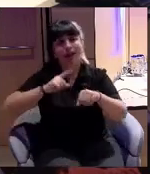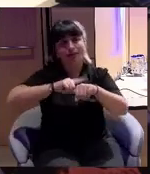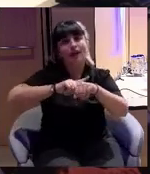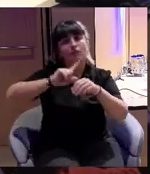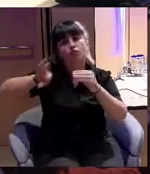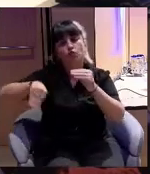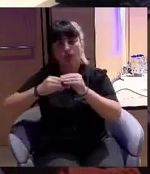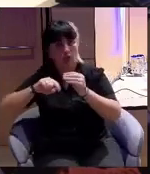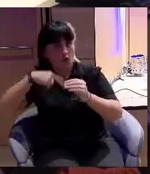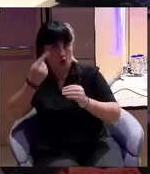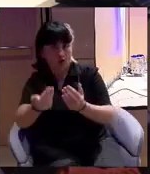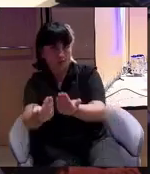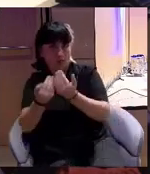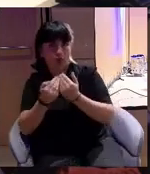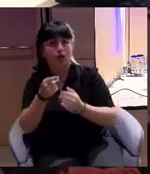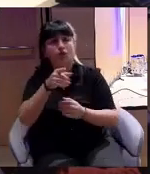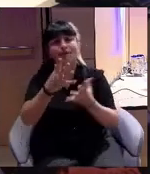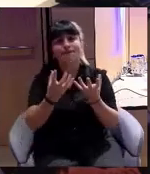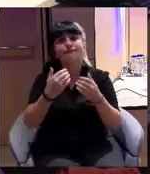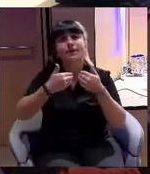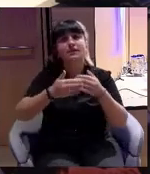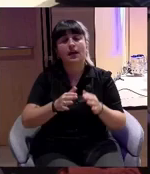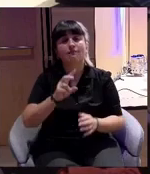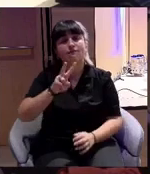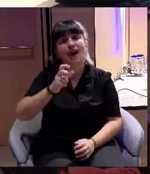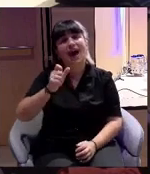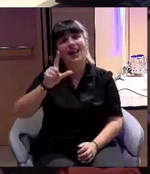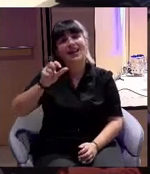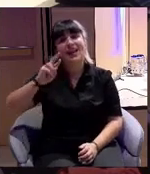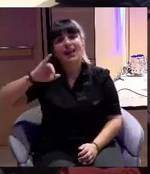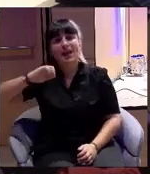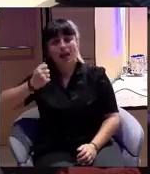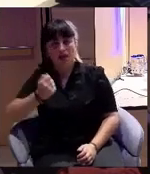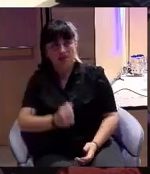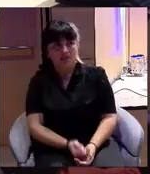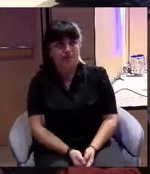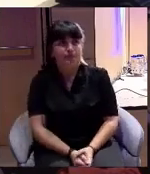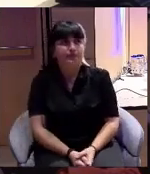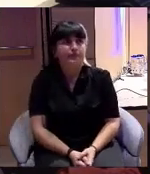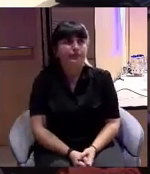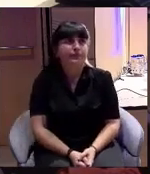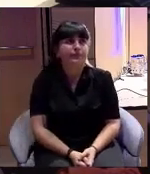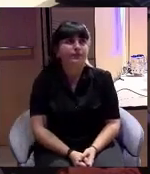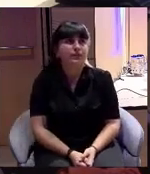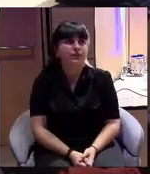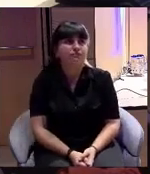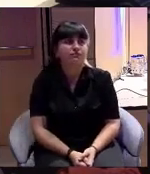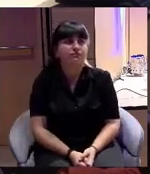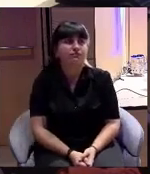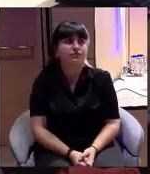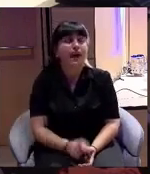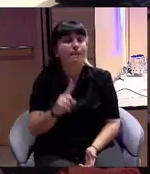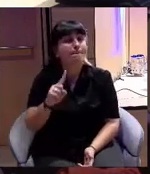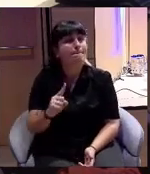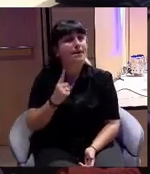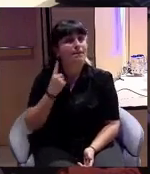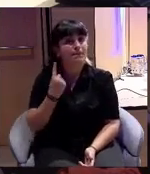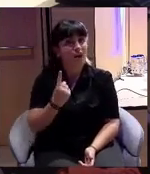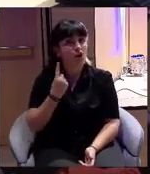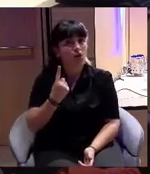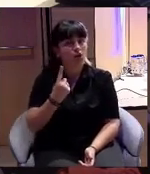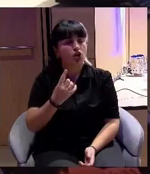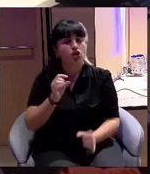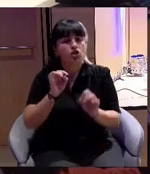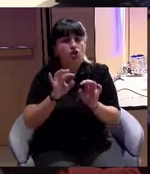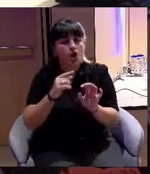otra Valeria queres empezar vos eh primero un